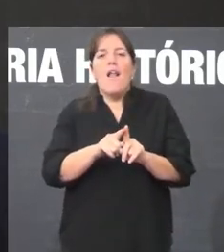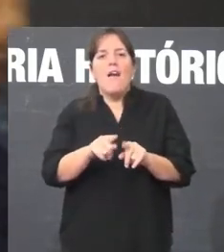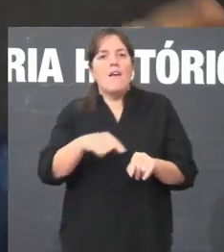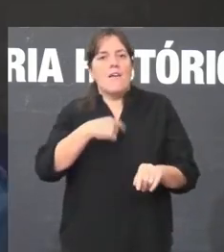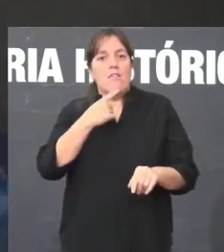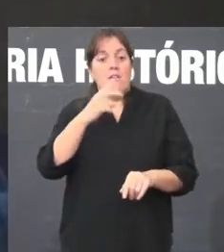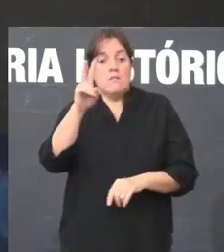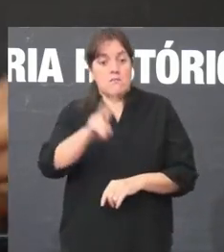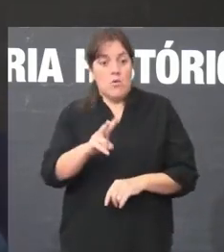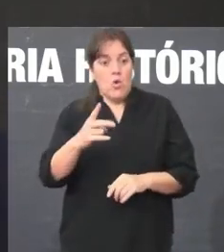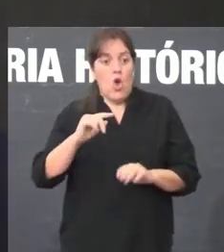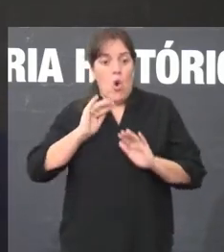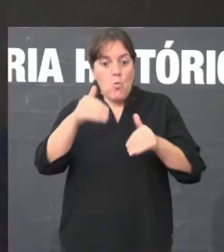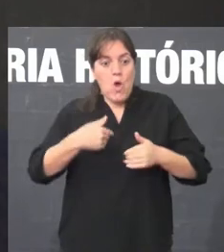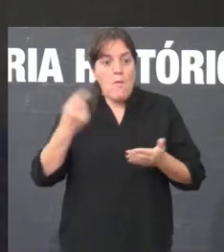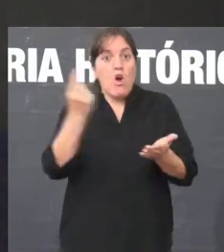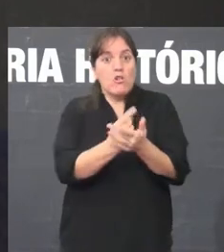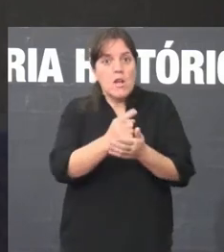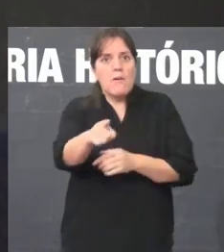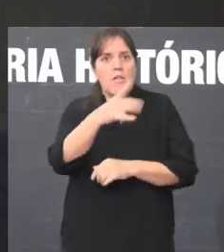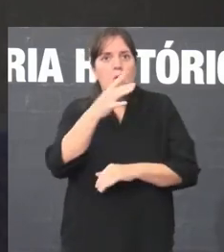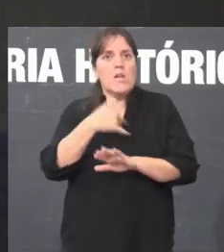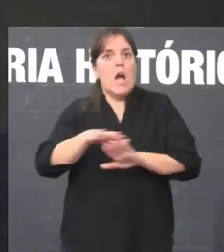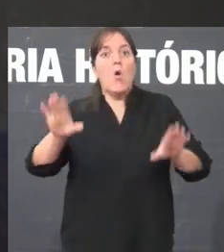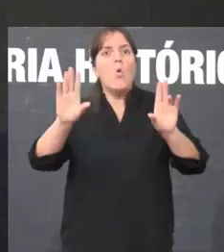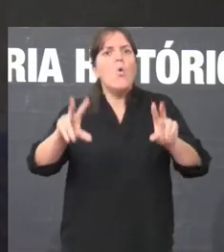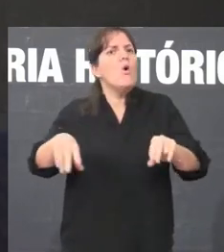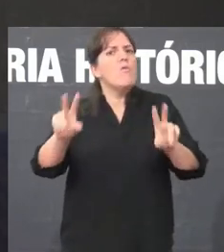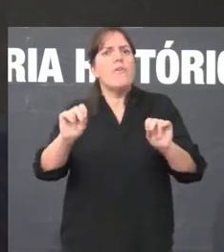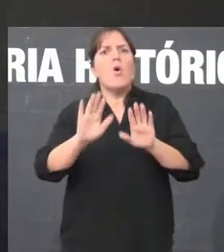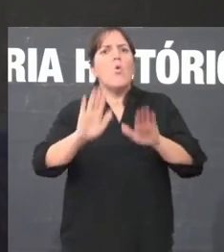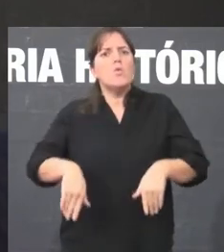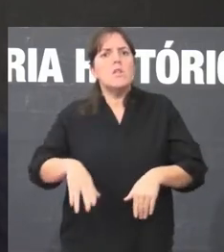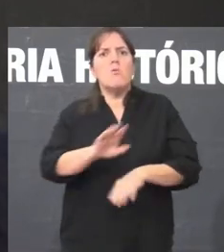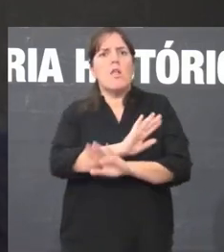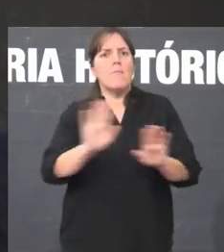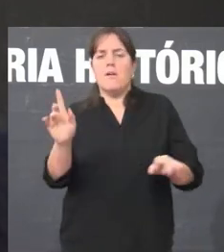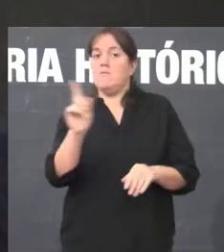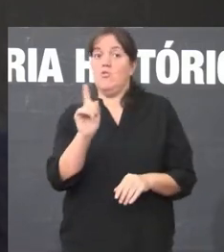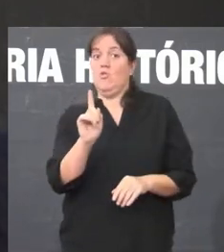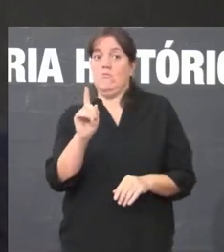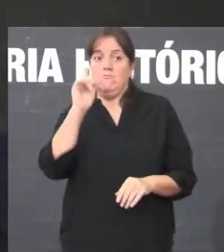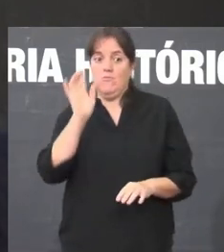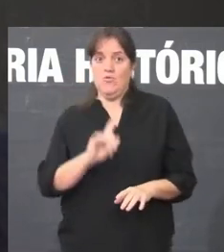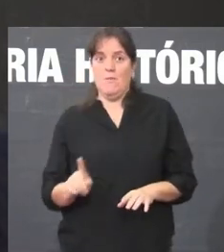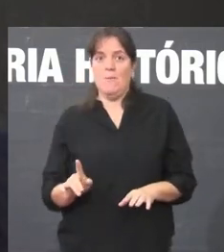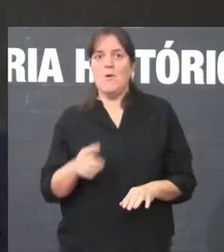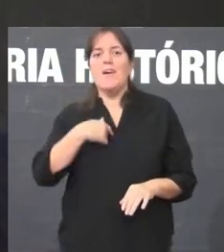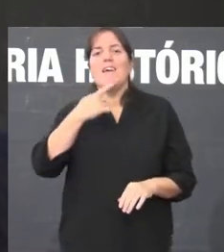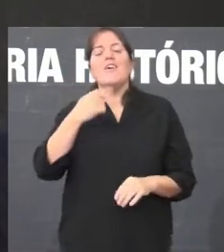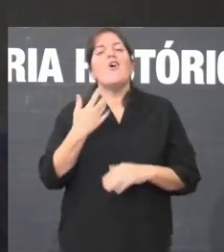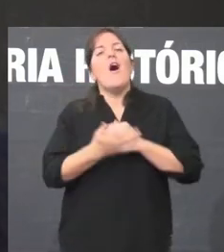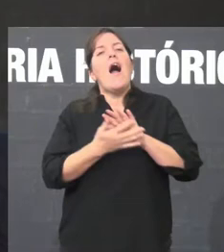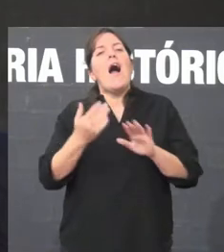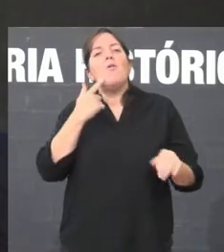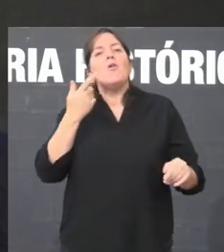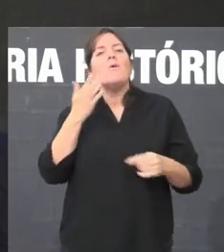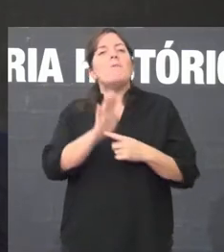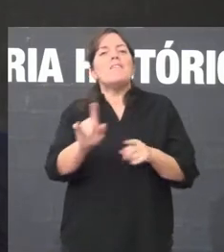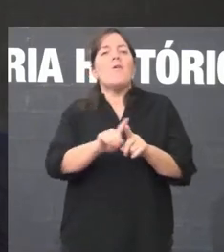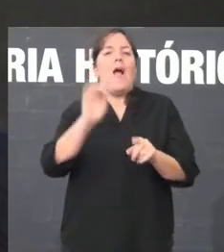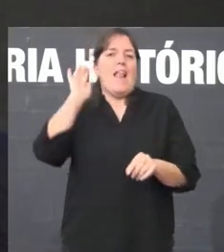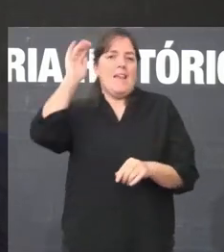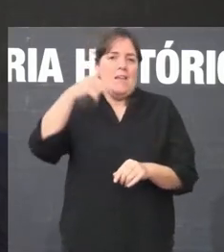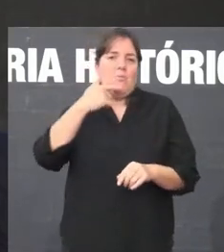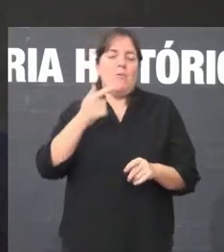a ser el definitivo. Y lo importante es que hemos concluido, y hablo en nombre del republicanismo, hemos concluido